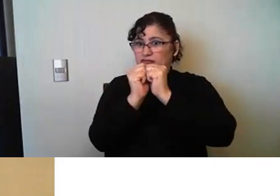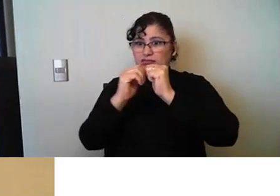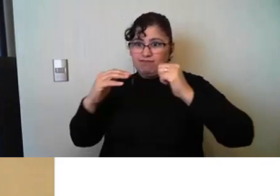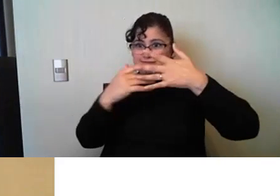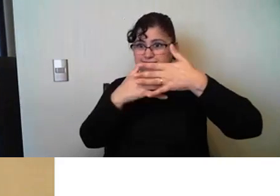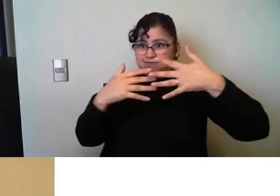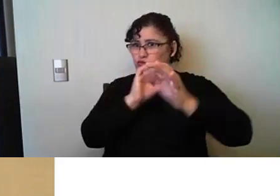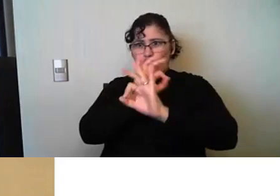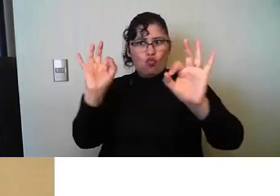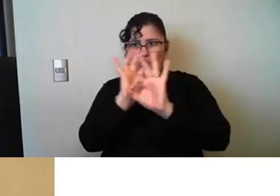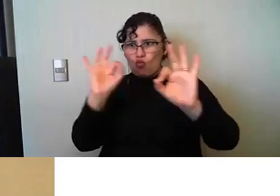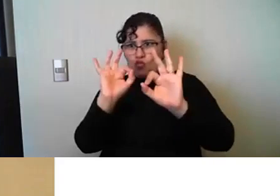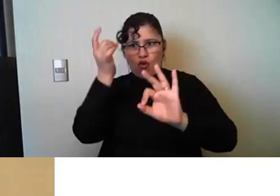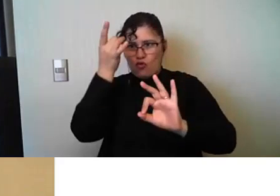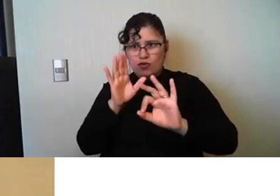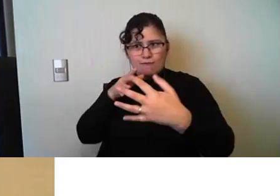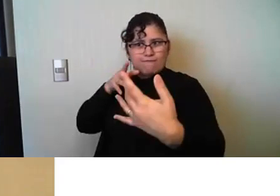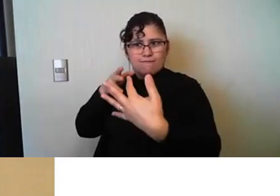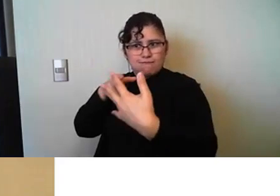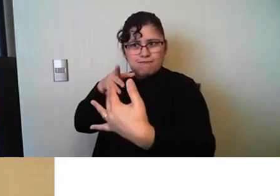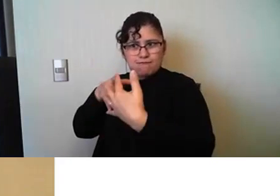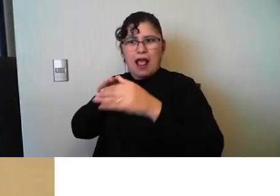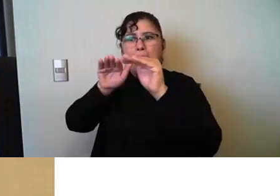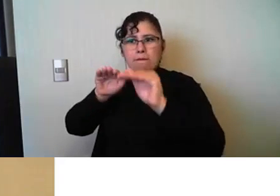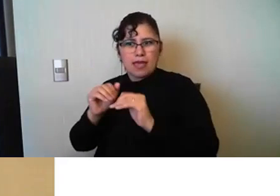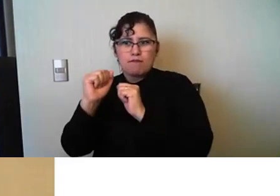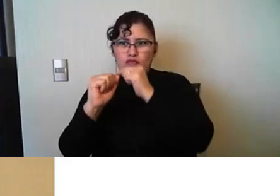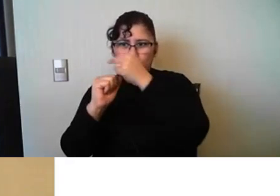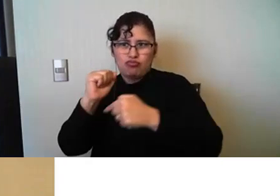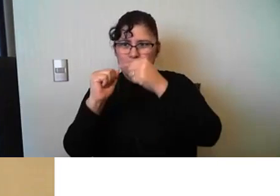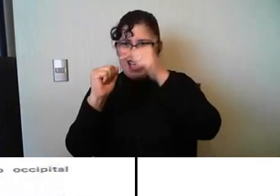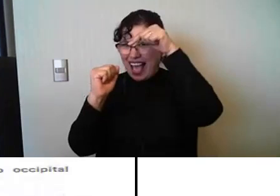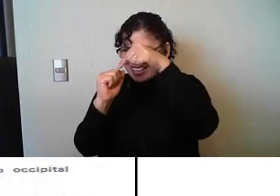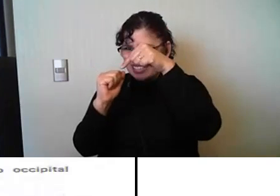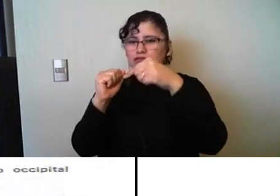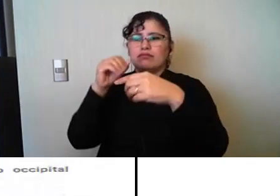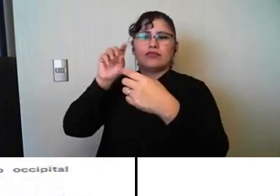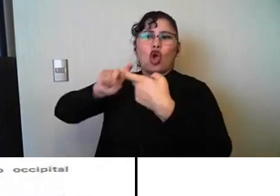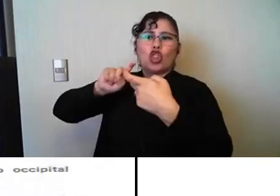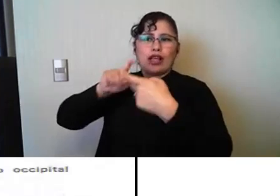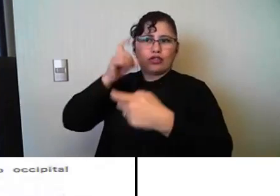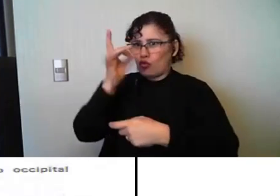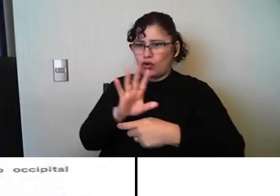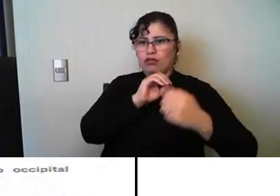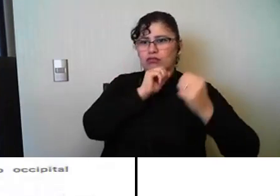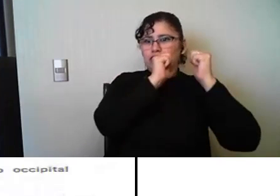elementos a través de fibras que son fascículos más largos, más cortos. Aquí hay otro